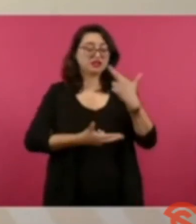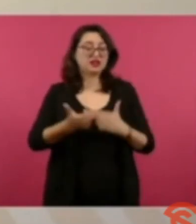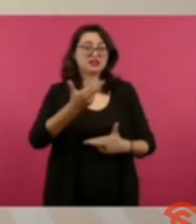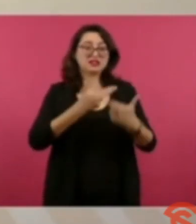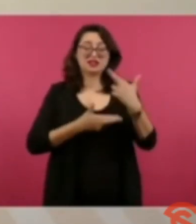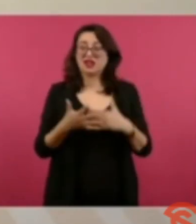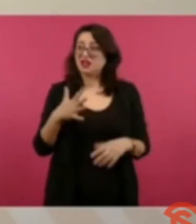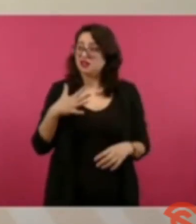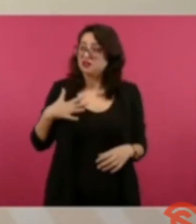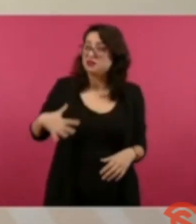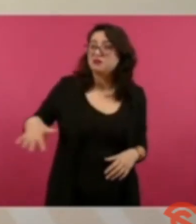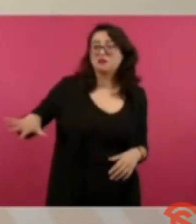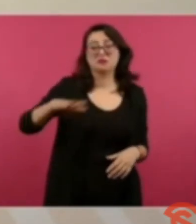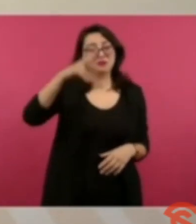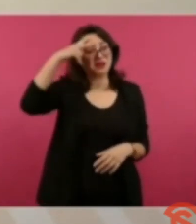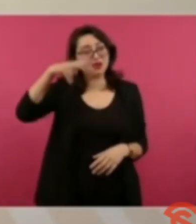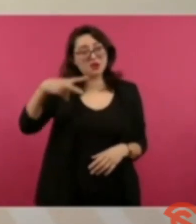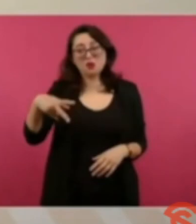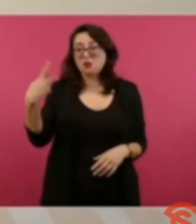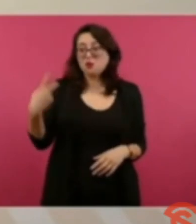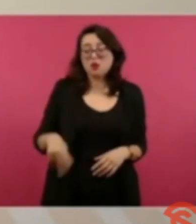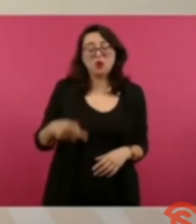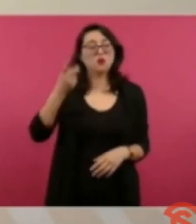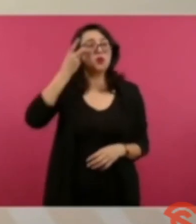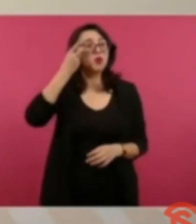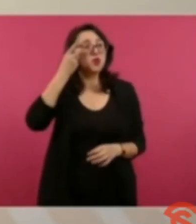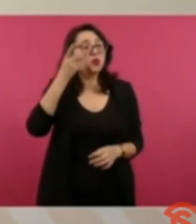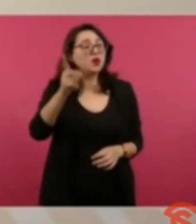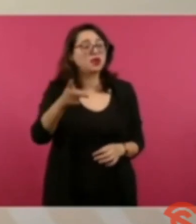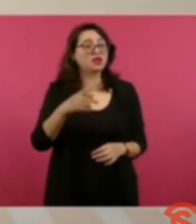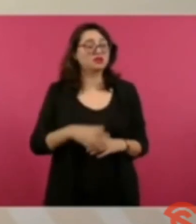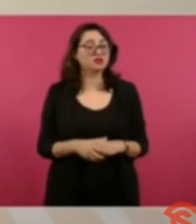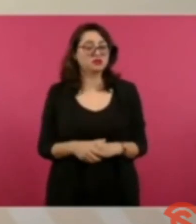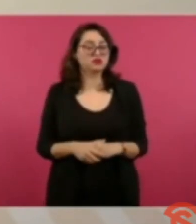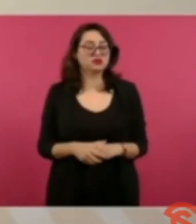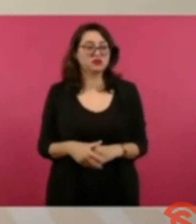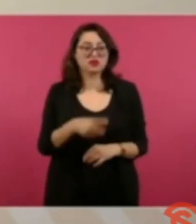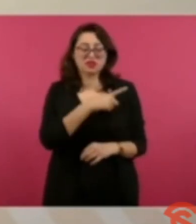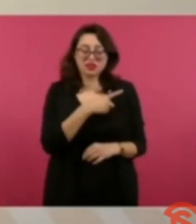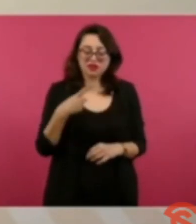del pueblo, lo que es de la nación.